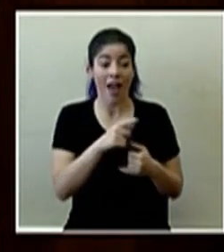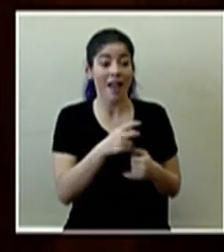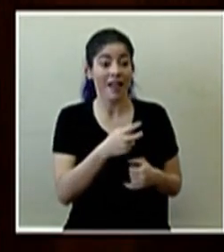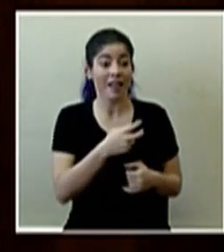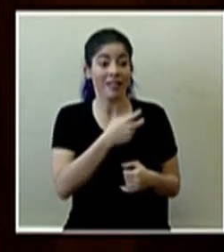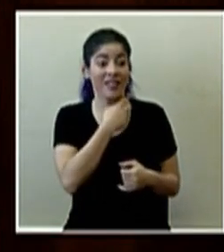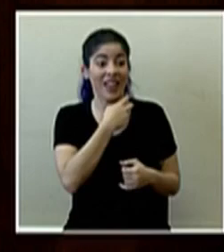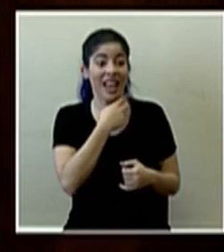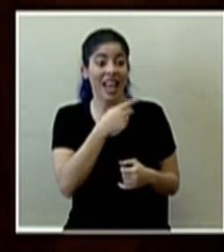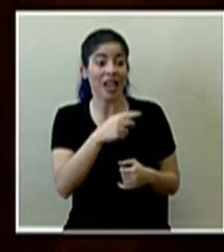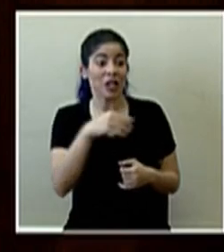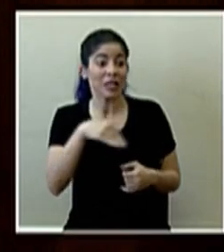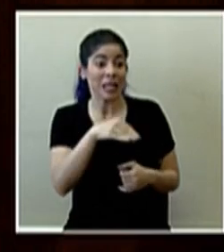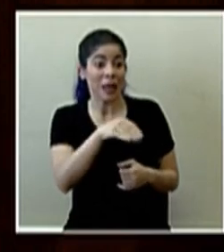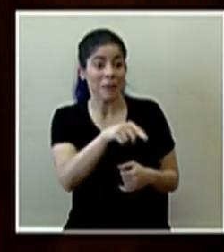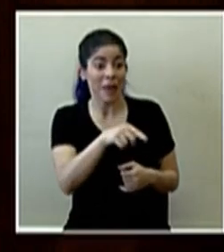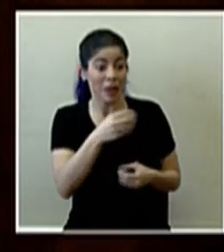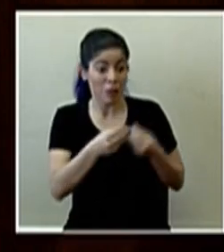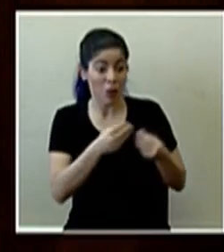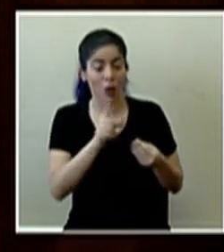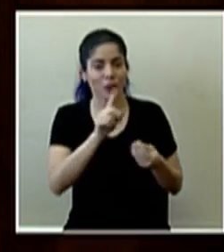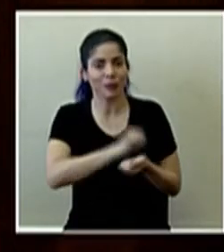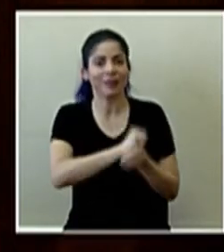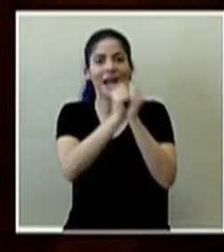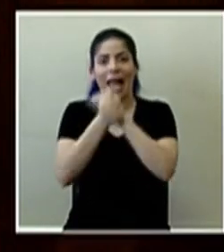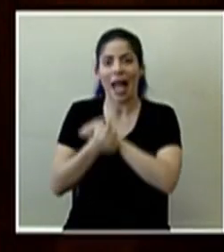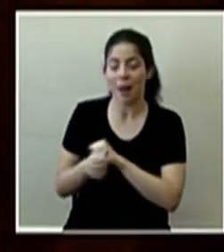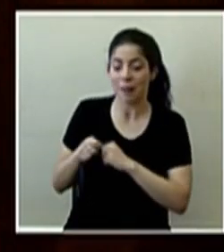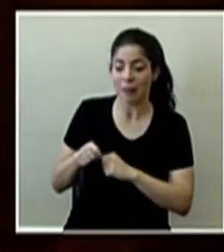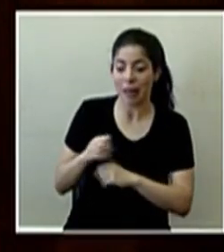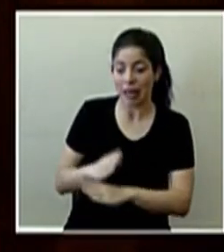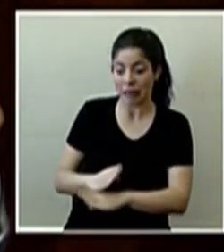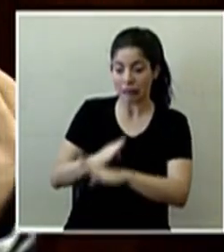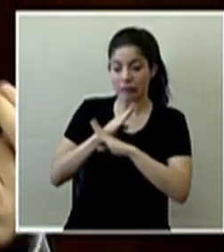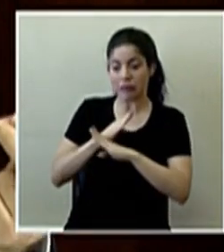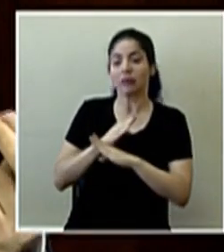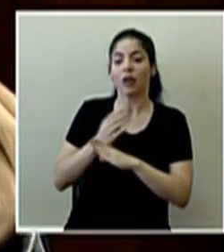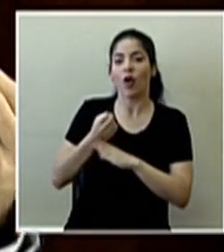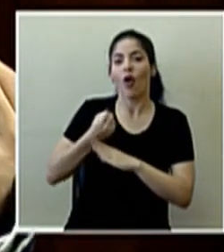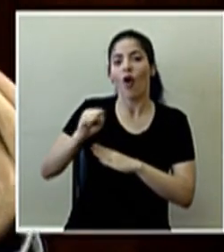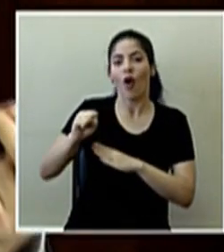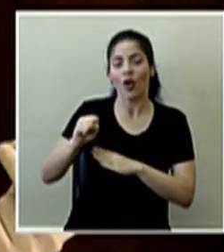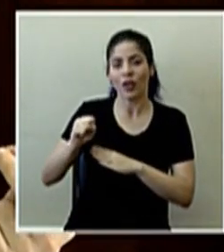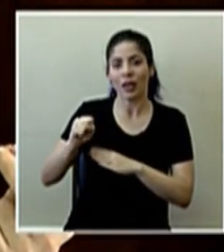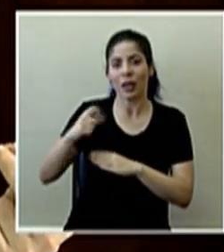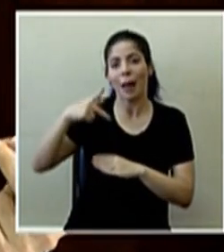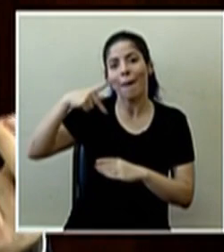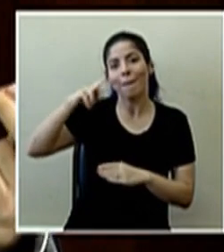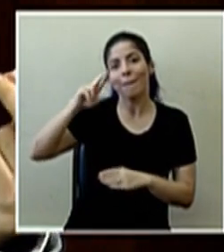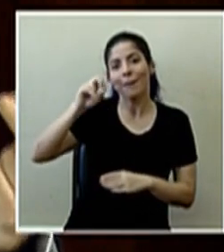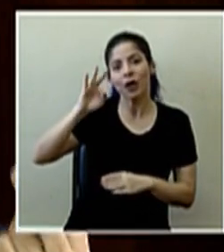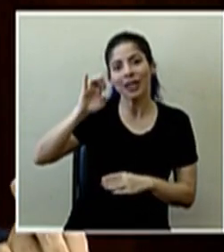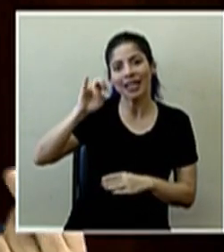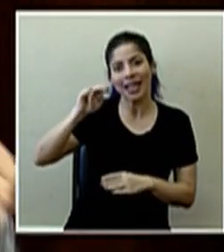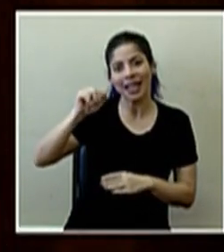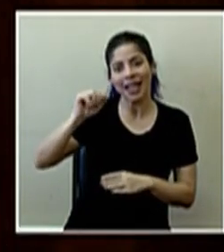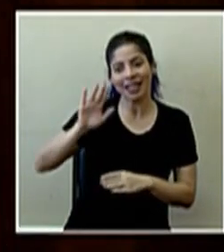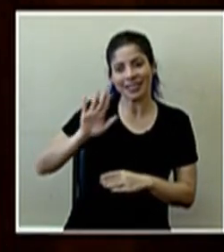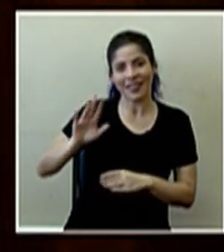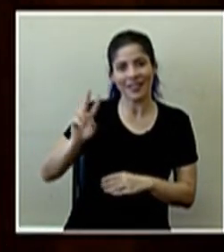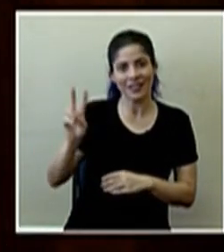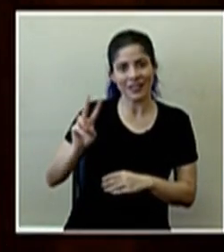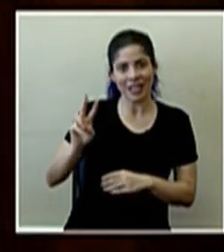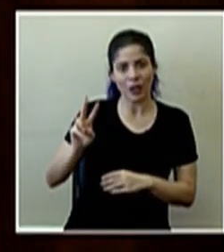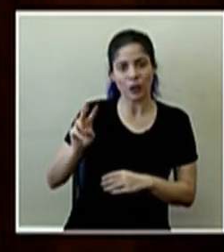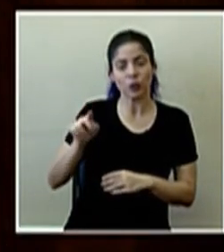contra un veneno de una serpiente, va a estar generando anticuerpos contra proteínas del virus. Entonces